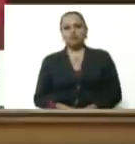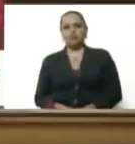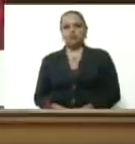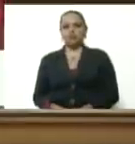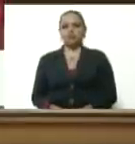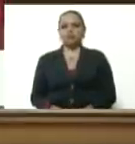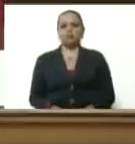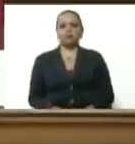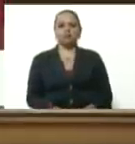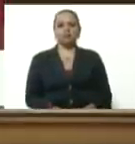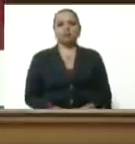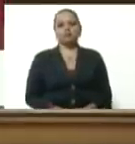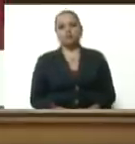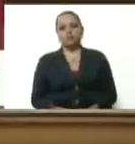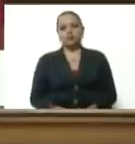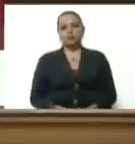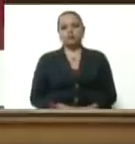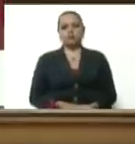¿Mm?